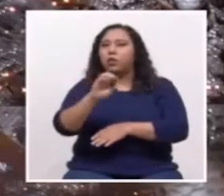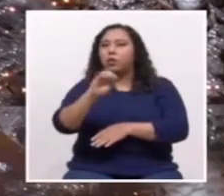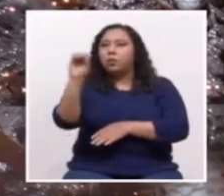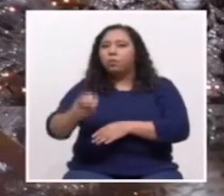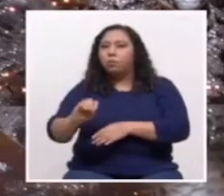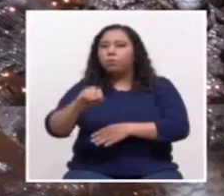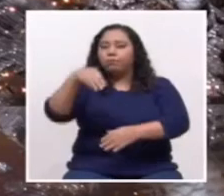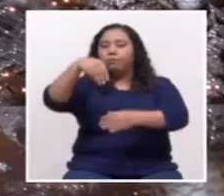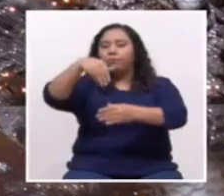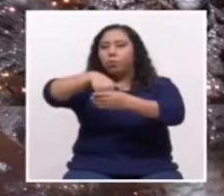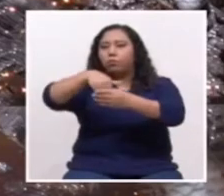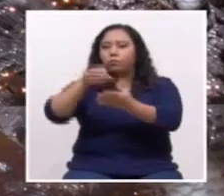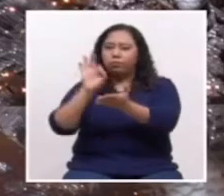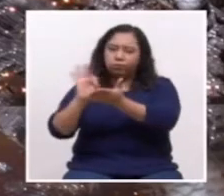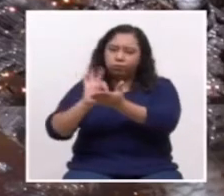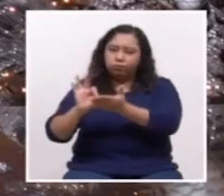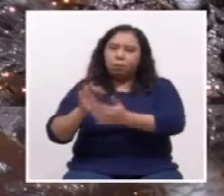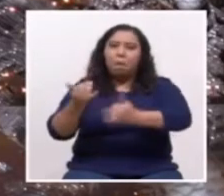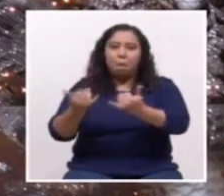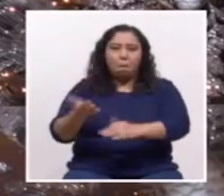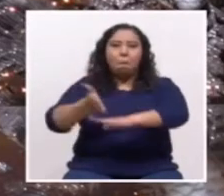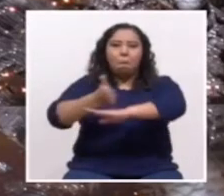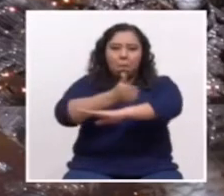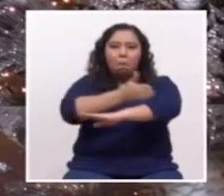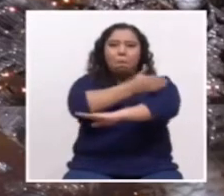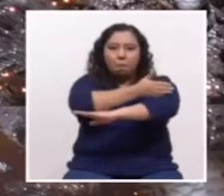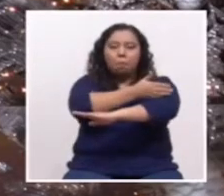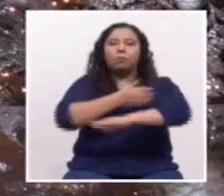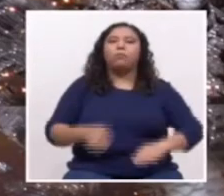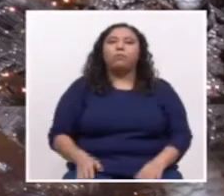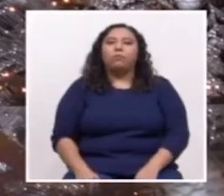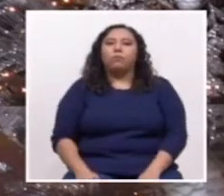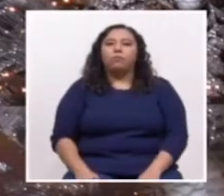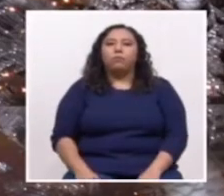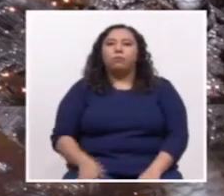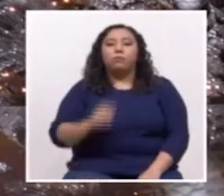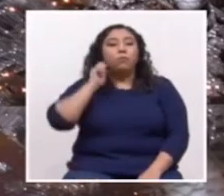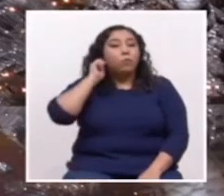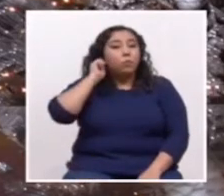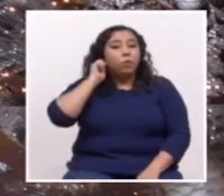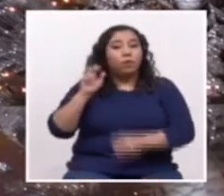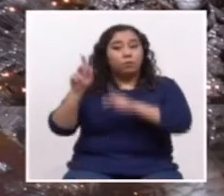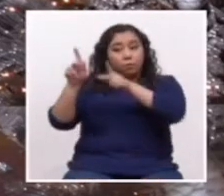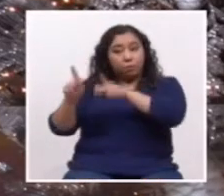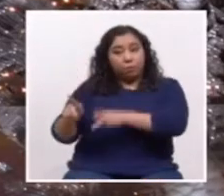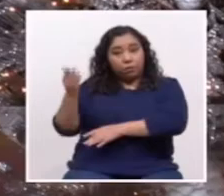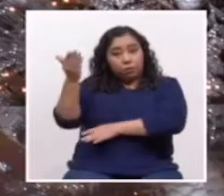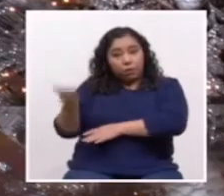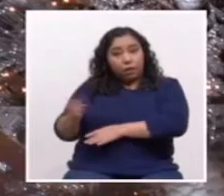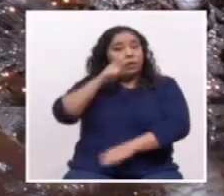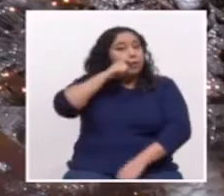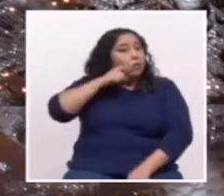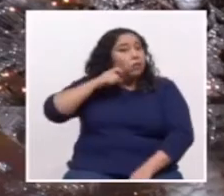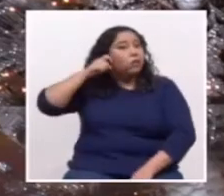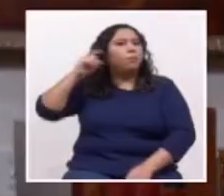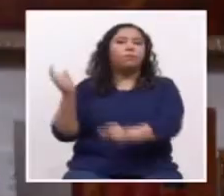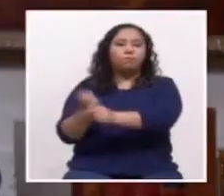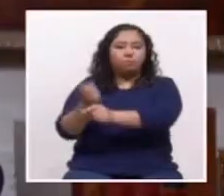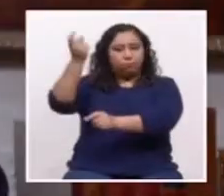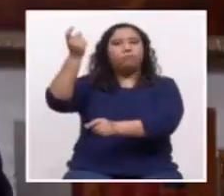escrutinio presidencial y los resultados reflejan que la señora Xiomara Castro ganó las